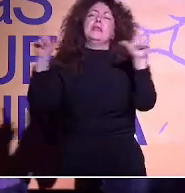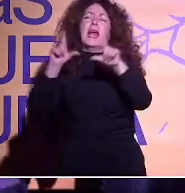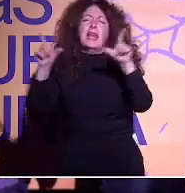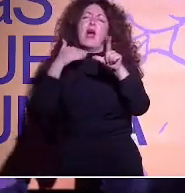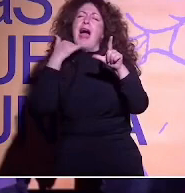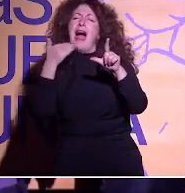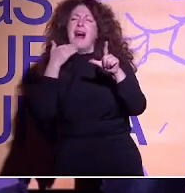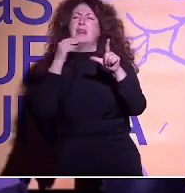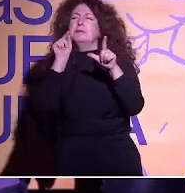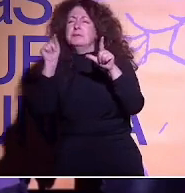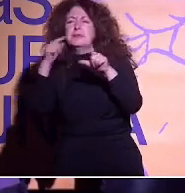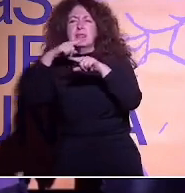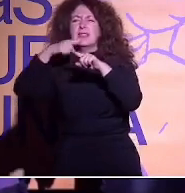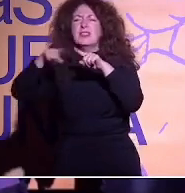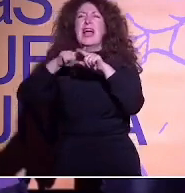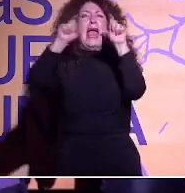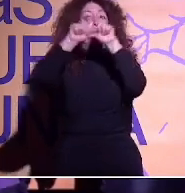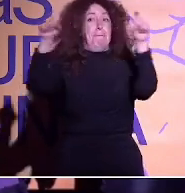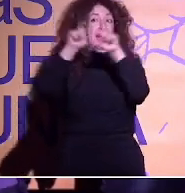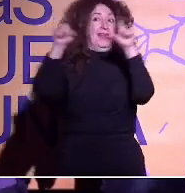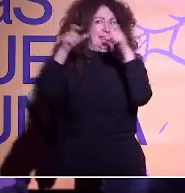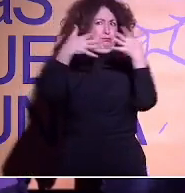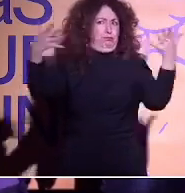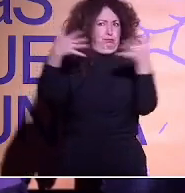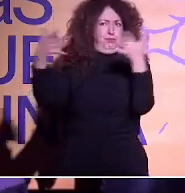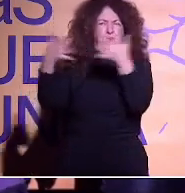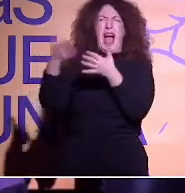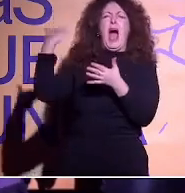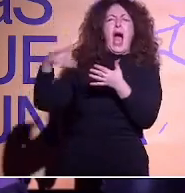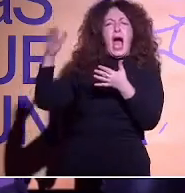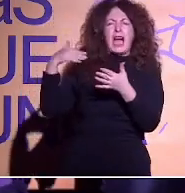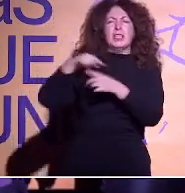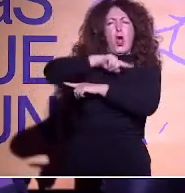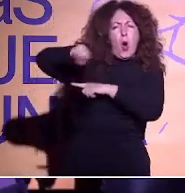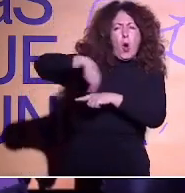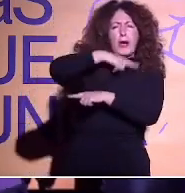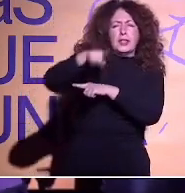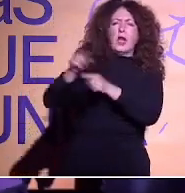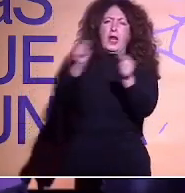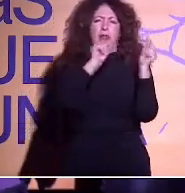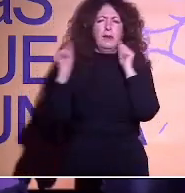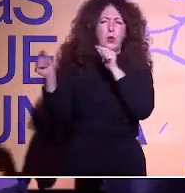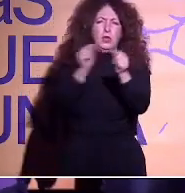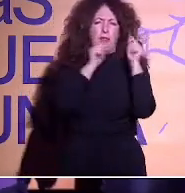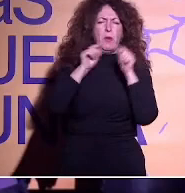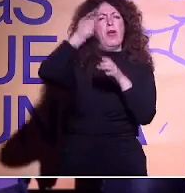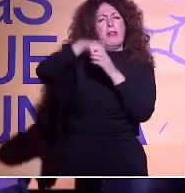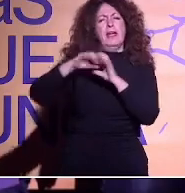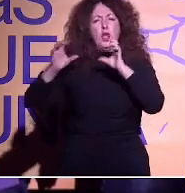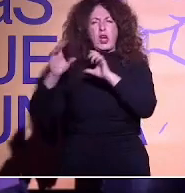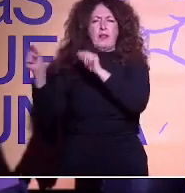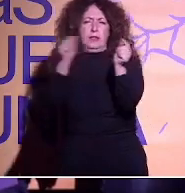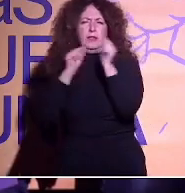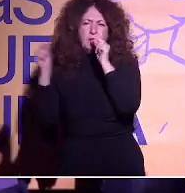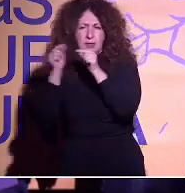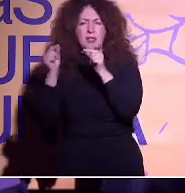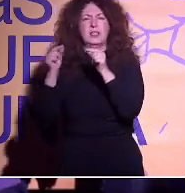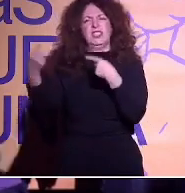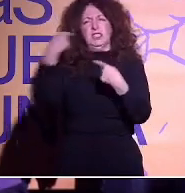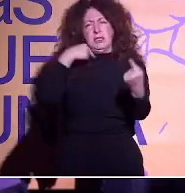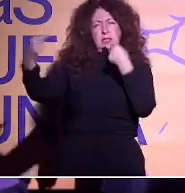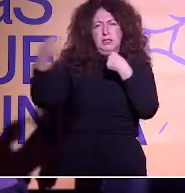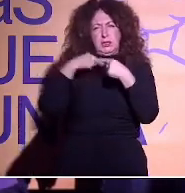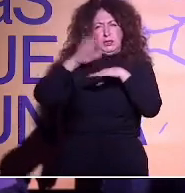televisión de esas grandes empresas de comunicación que llenaron horas y horas de tertulias y de radios y de televisión cuando nos